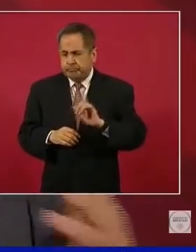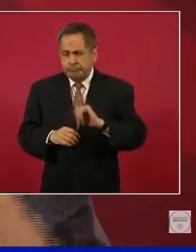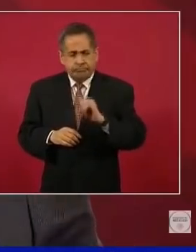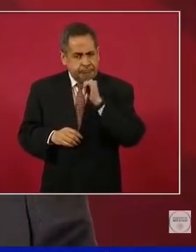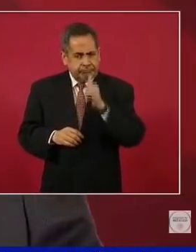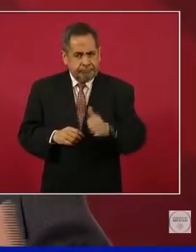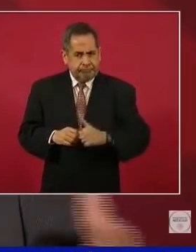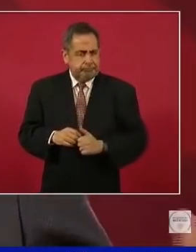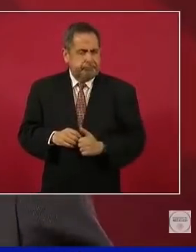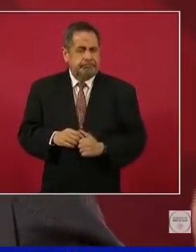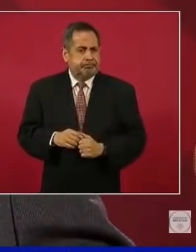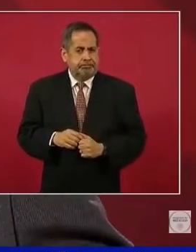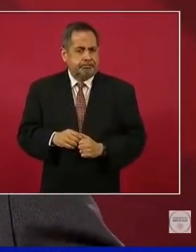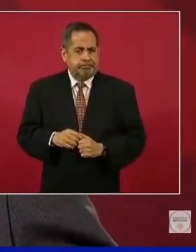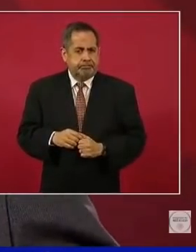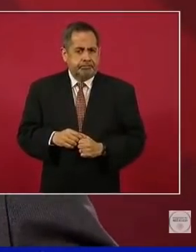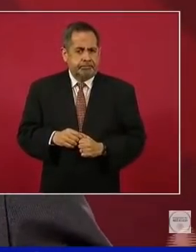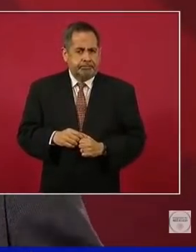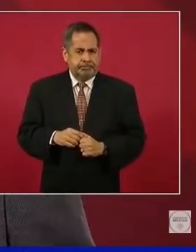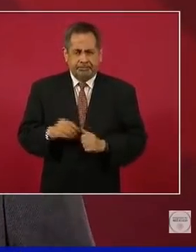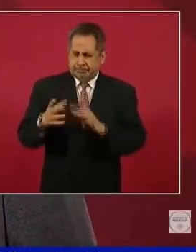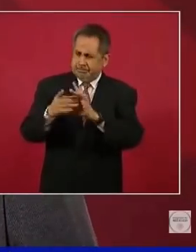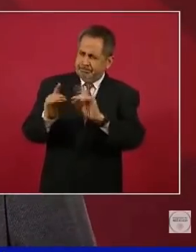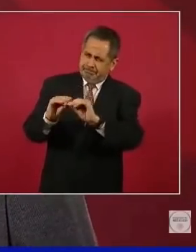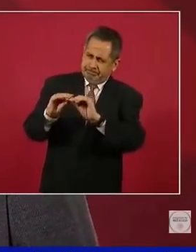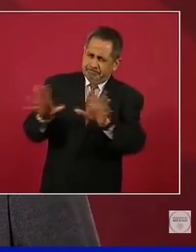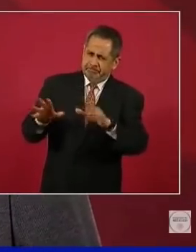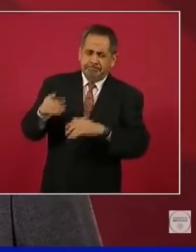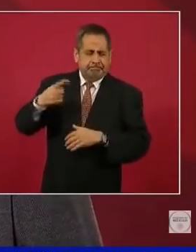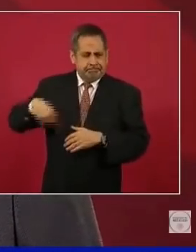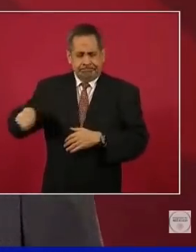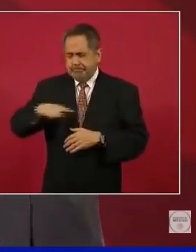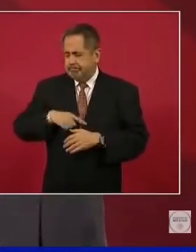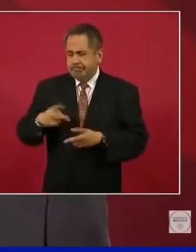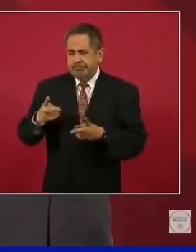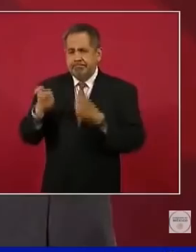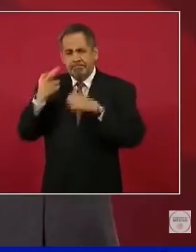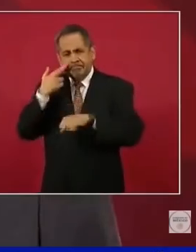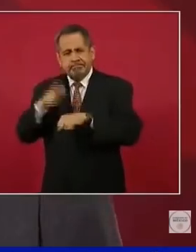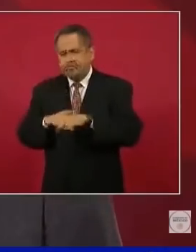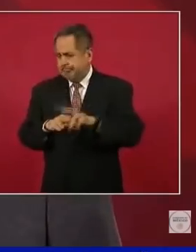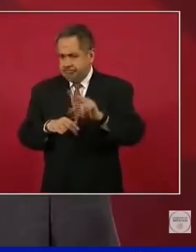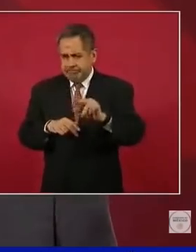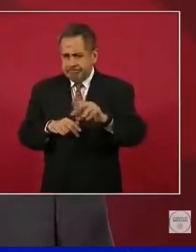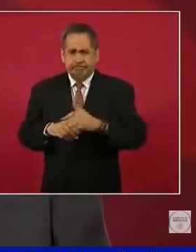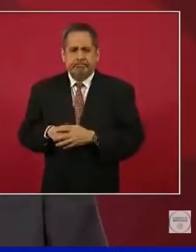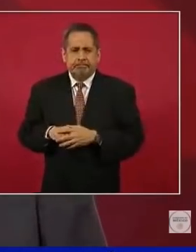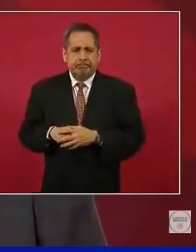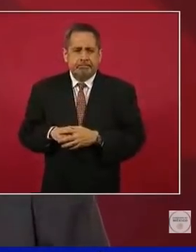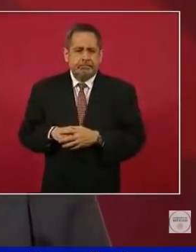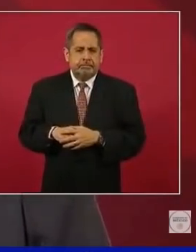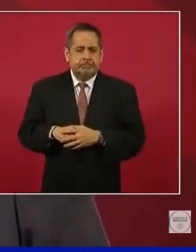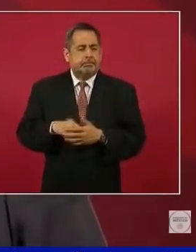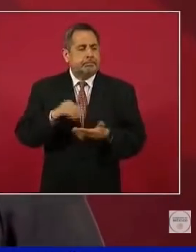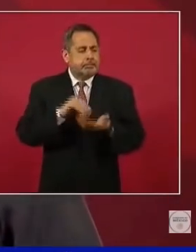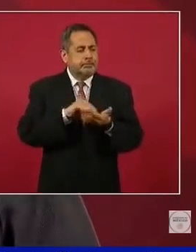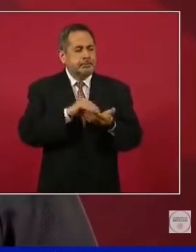para que quede claro. Desde luego va a seguir la